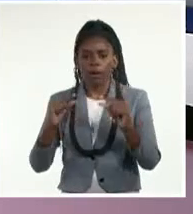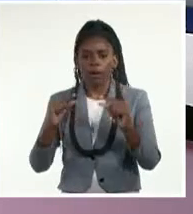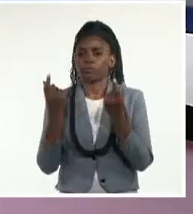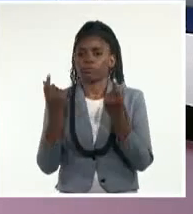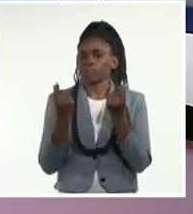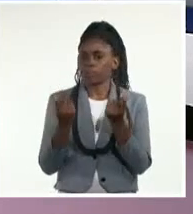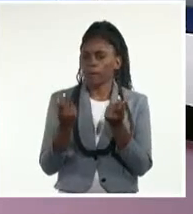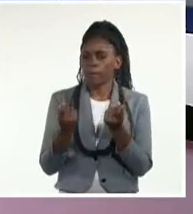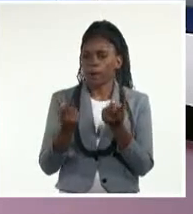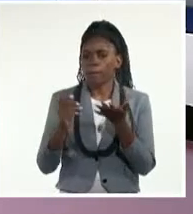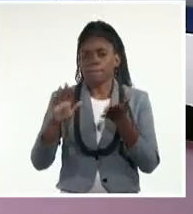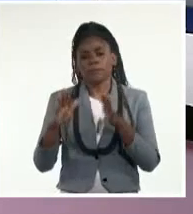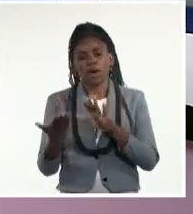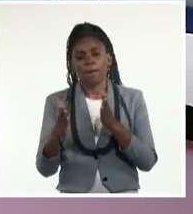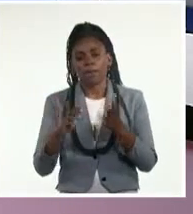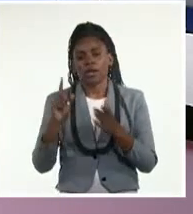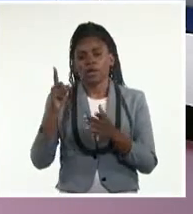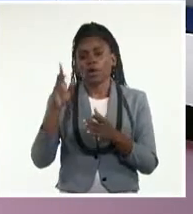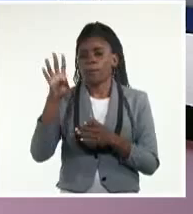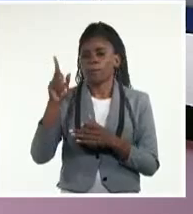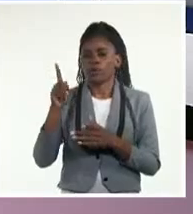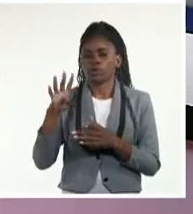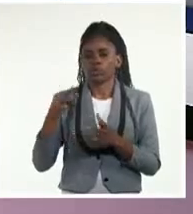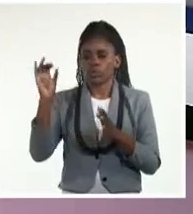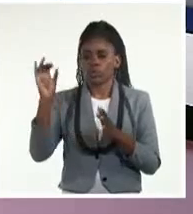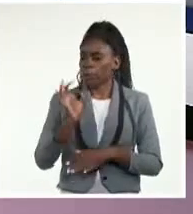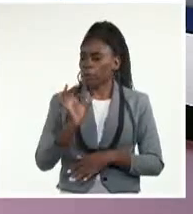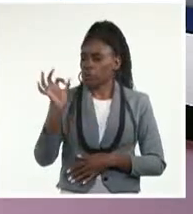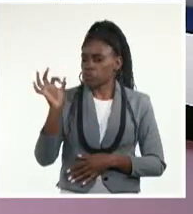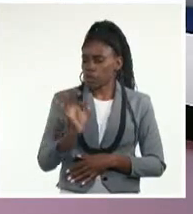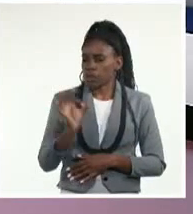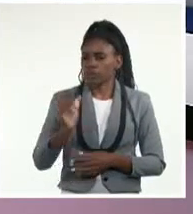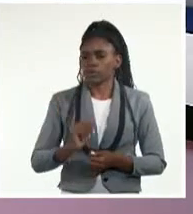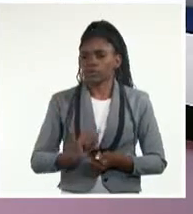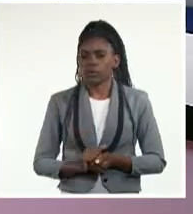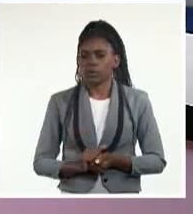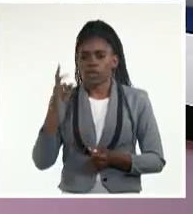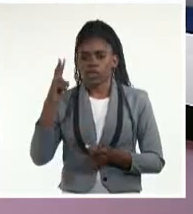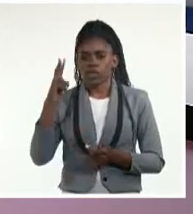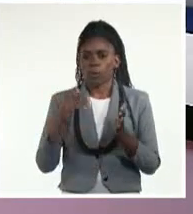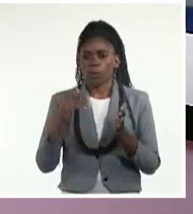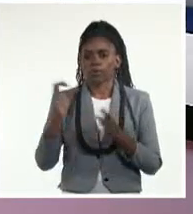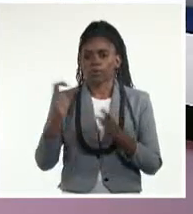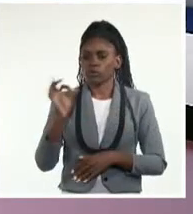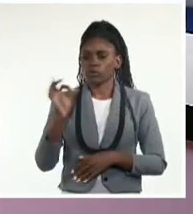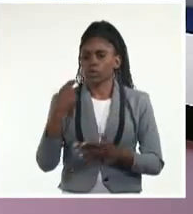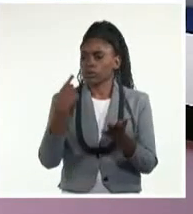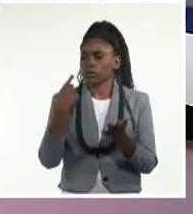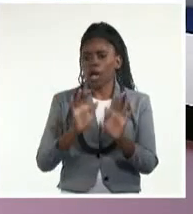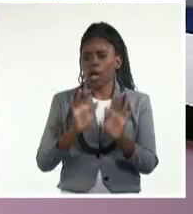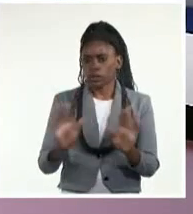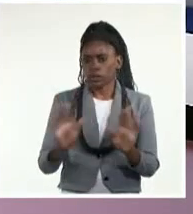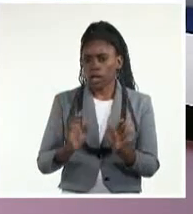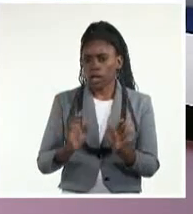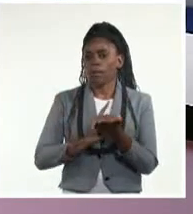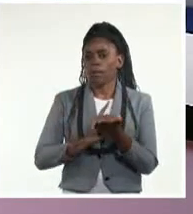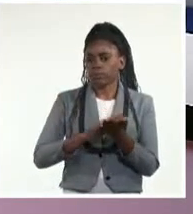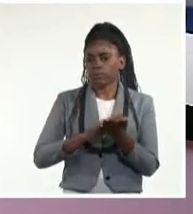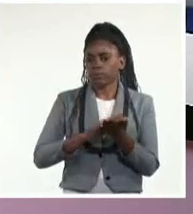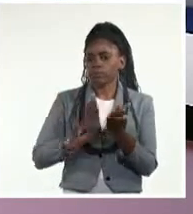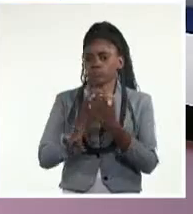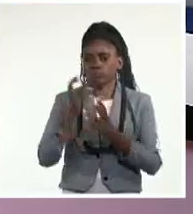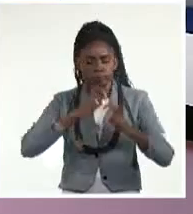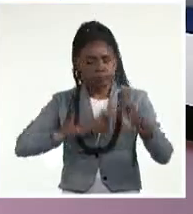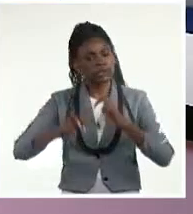entre 1.200% y 2.000% del valor que pagaron. Esta semana continuarán las sesiones y se escucharán los